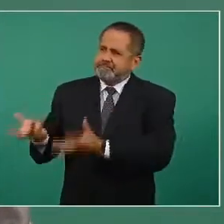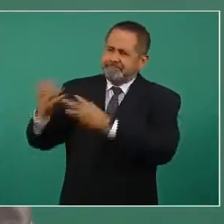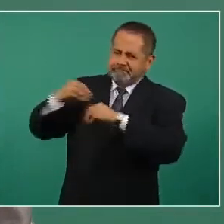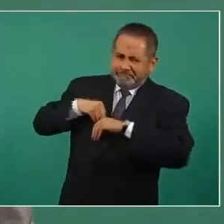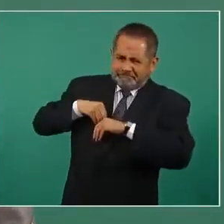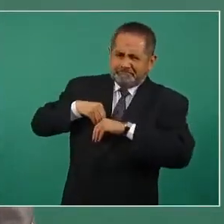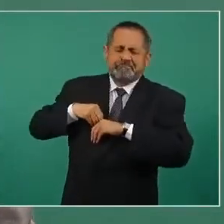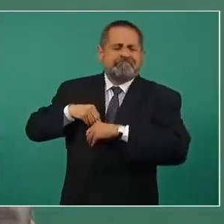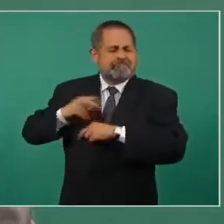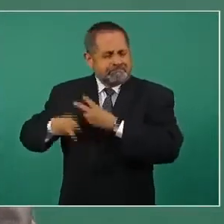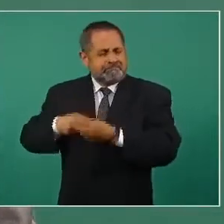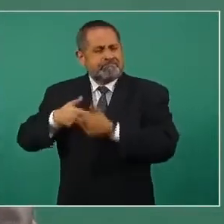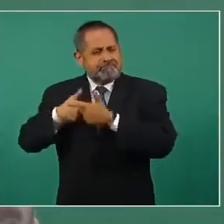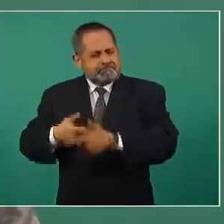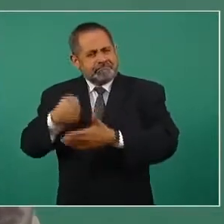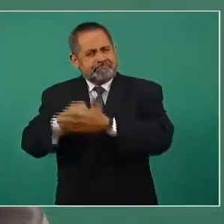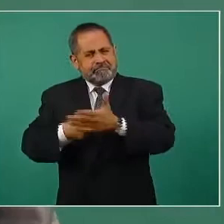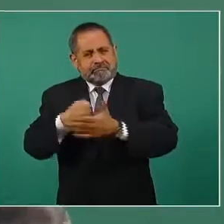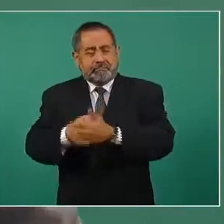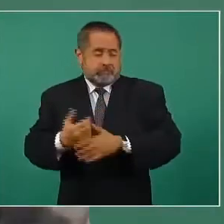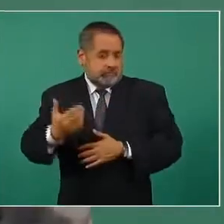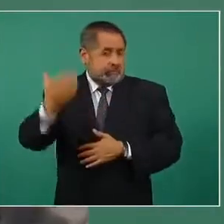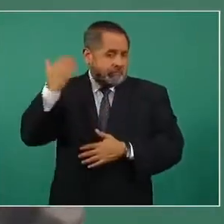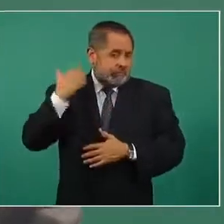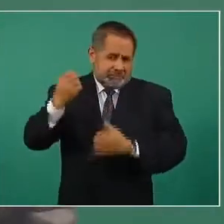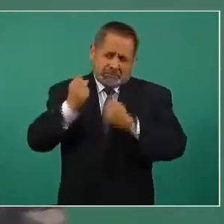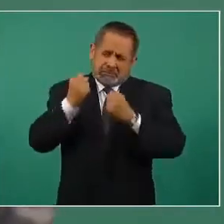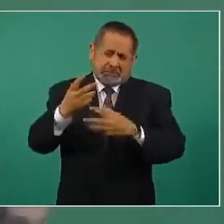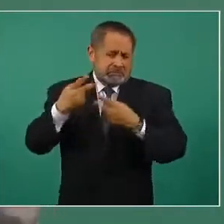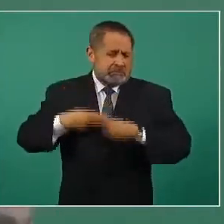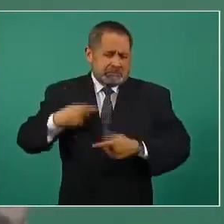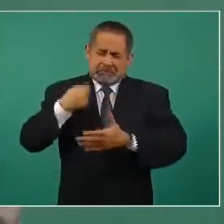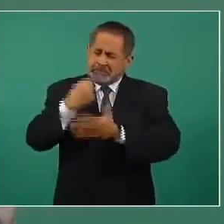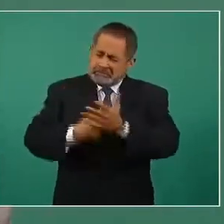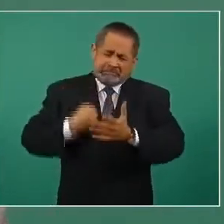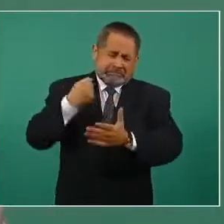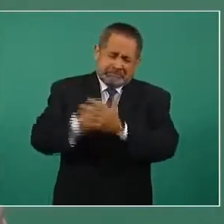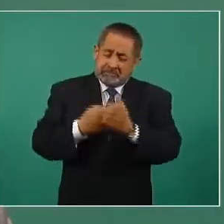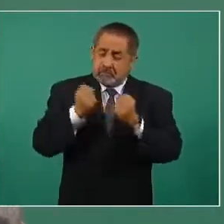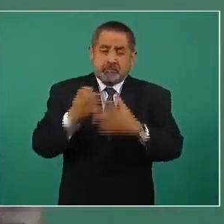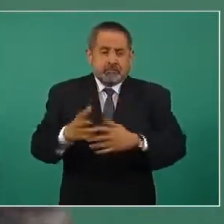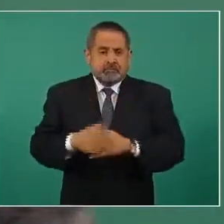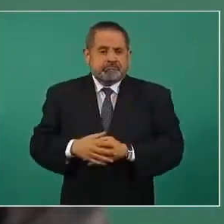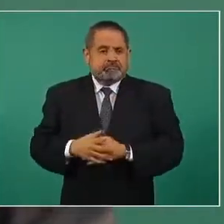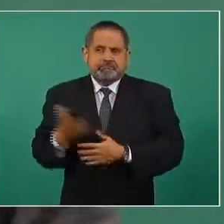mucha gente que luchó de tiempo atrás.